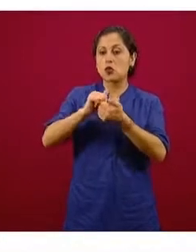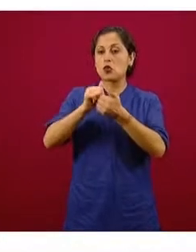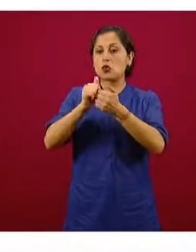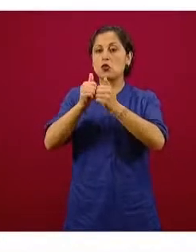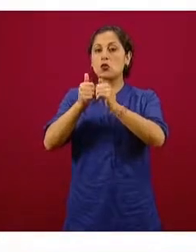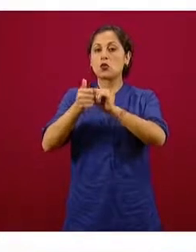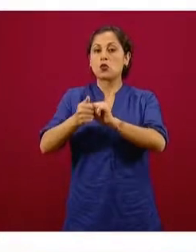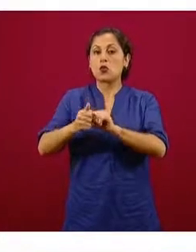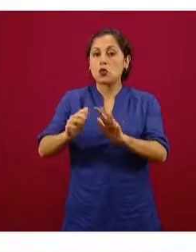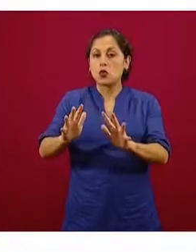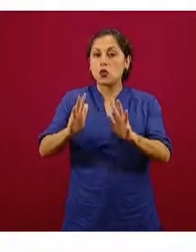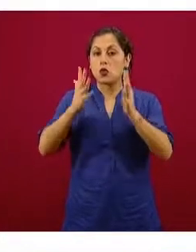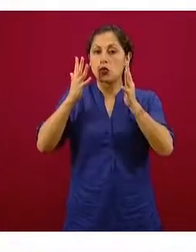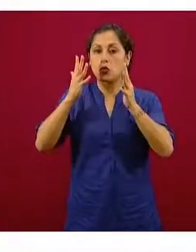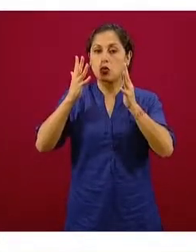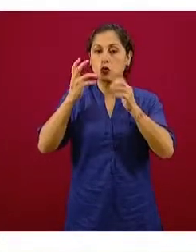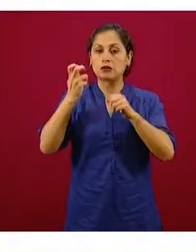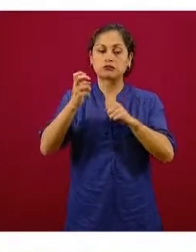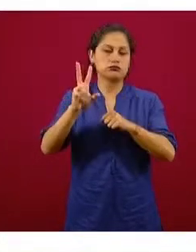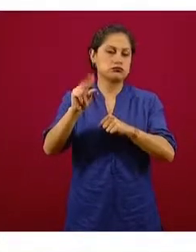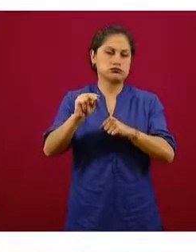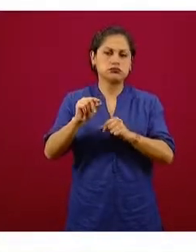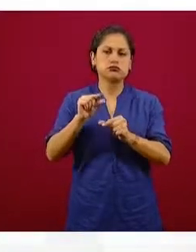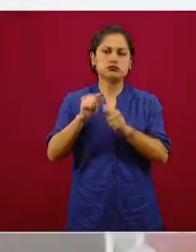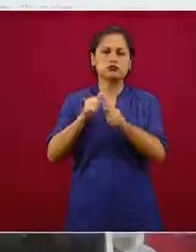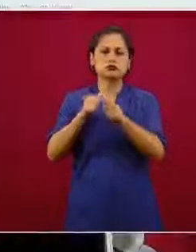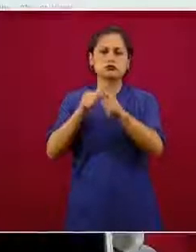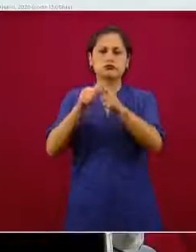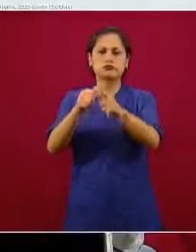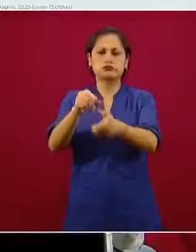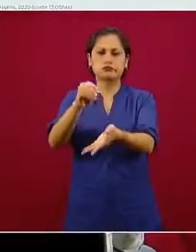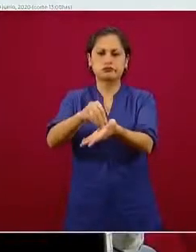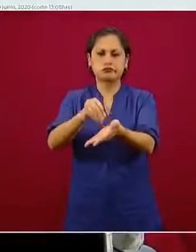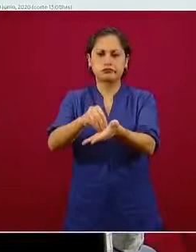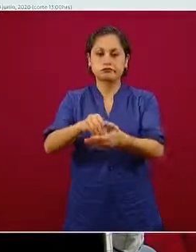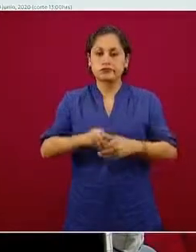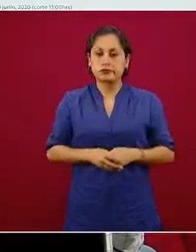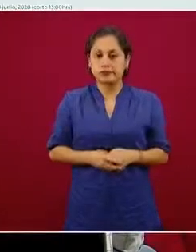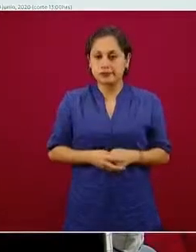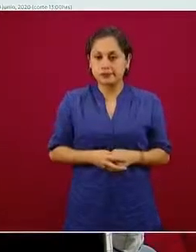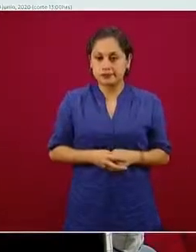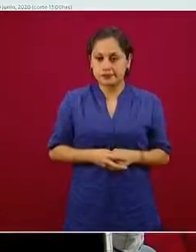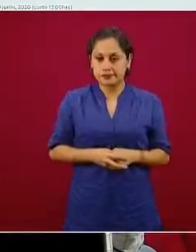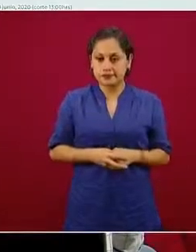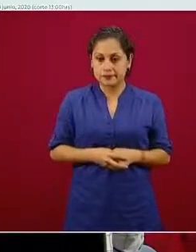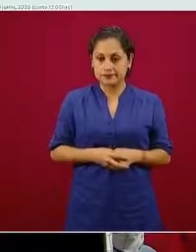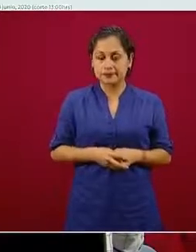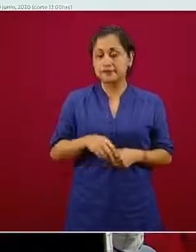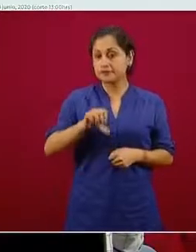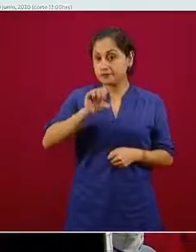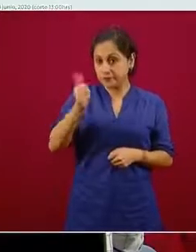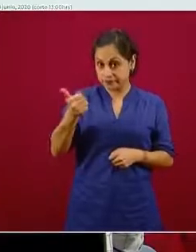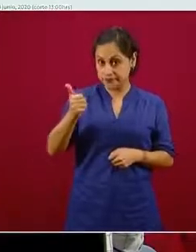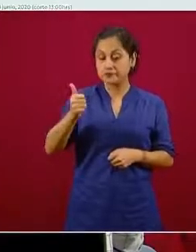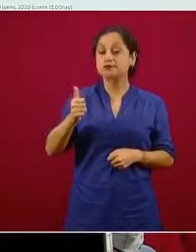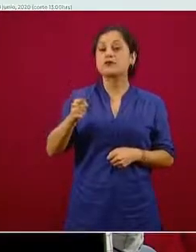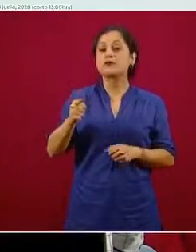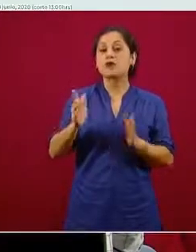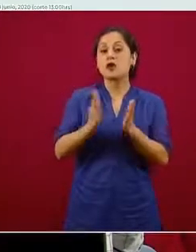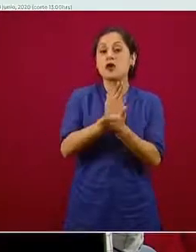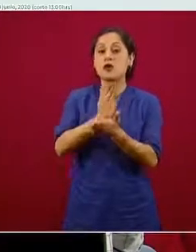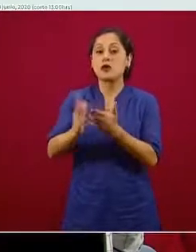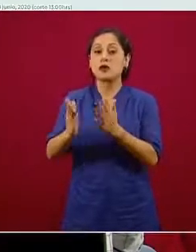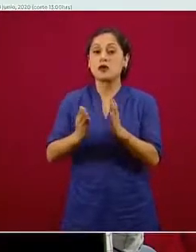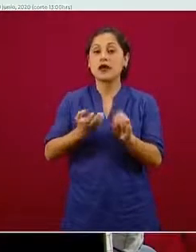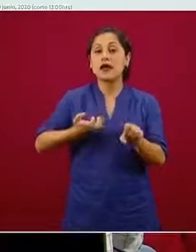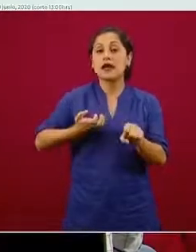Vamos a ver si esta se mantiene en los siguientes días. La siguiente diapositiva es la misma carga, pero ahora distribuida por entidad